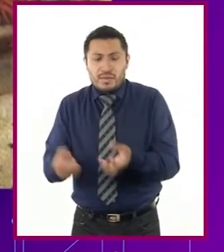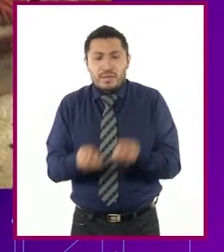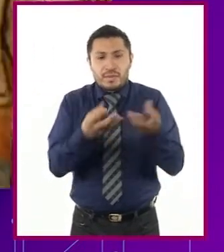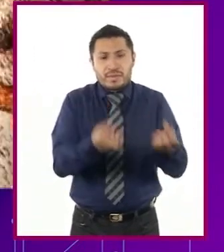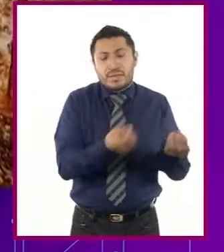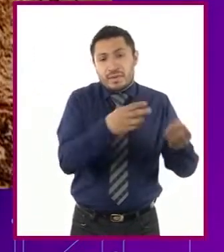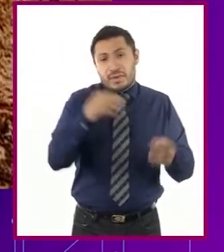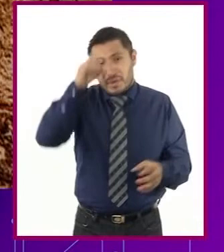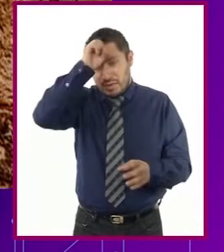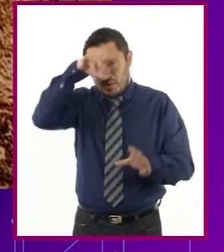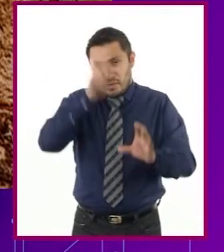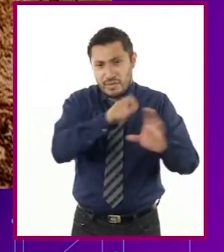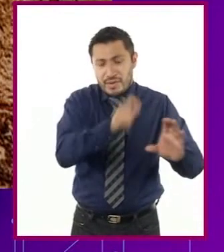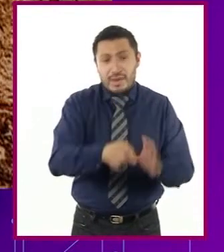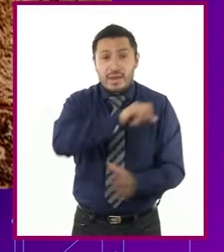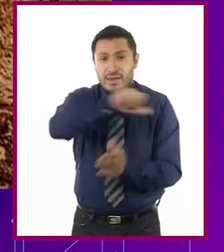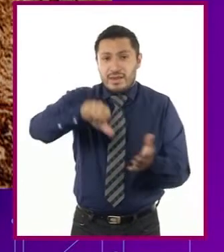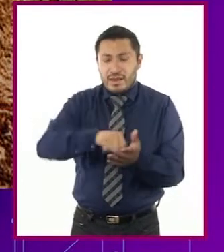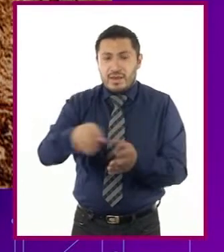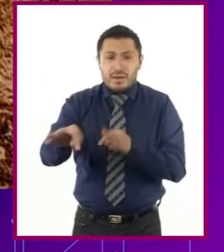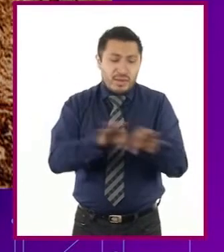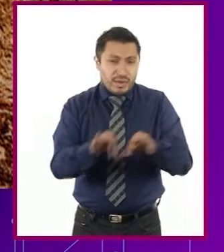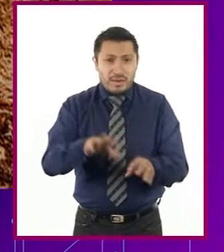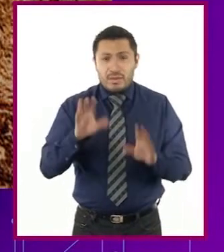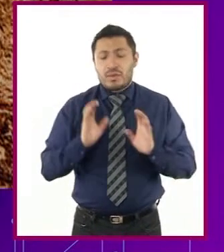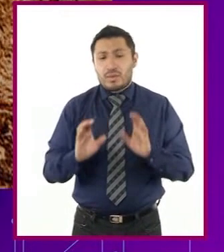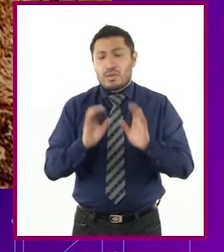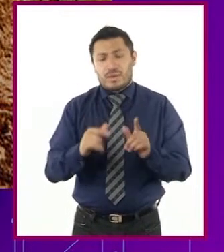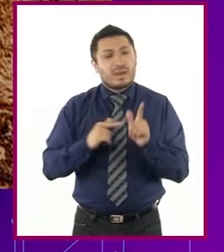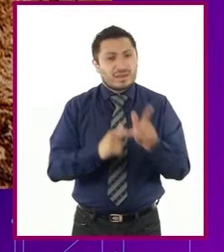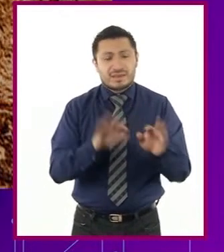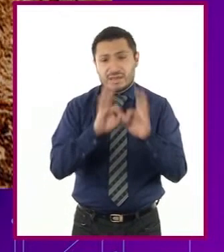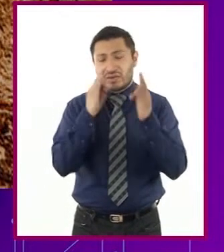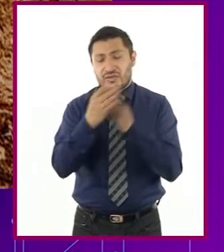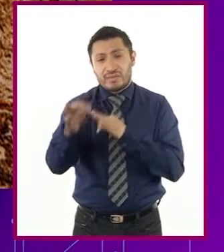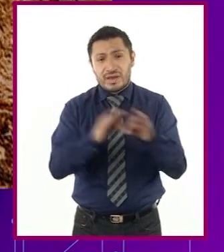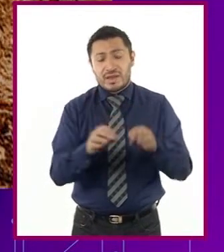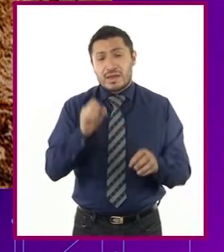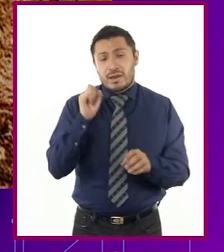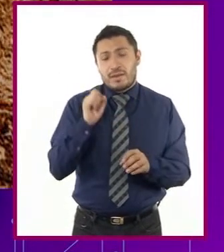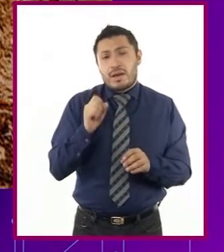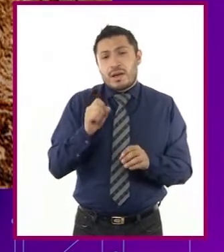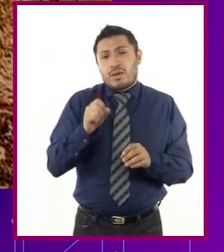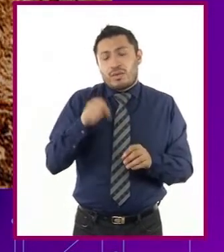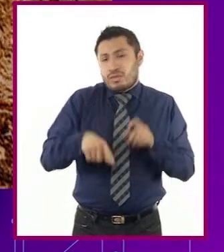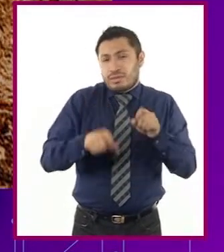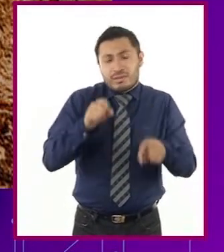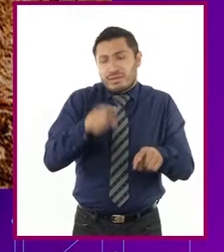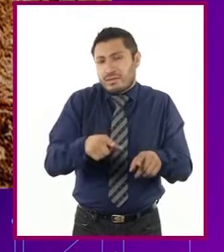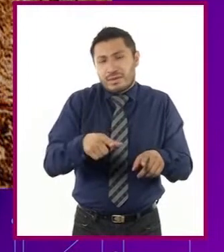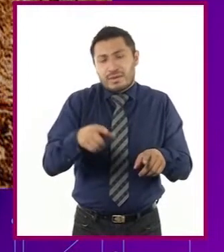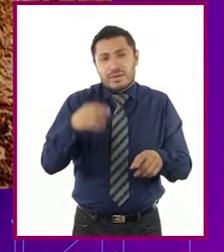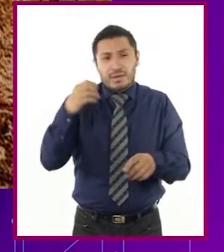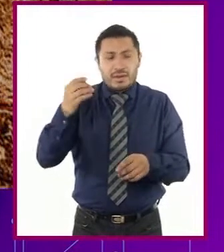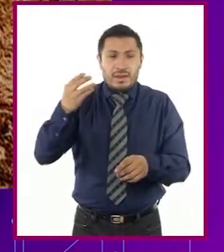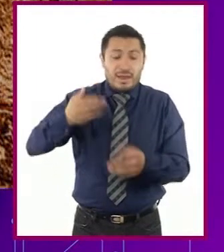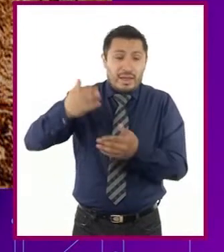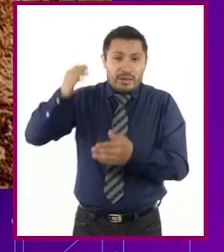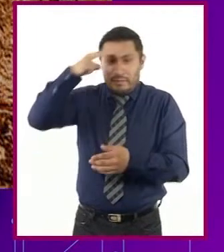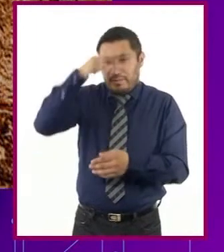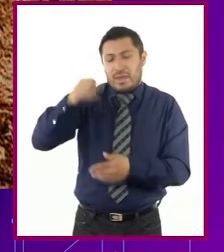minas. Estos centros agrícolas mantuvieron las técnicas de cultivo de temporal y de riego que se practicaban en el México